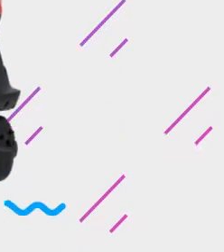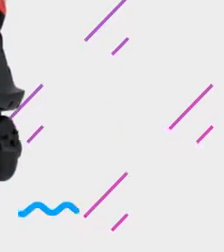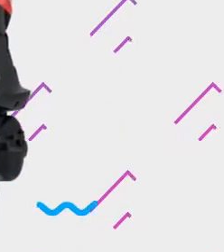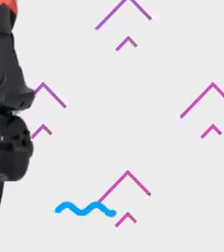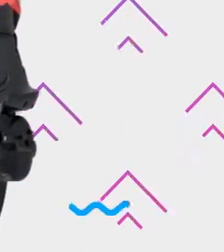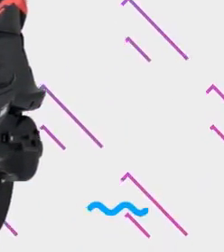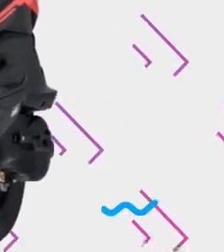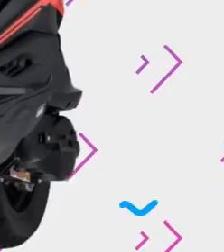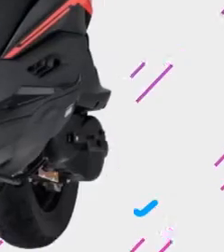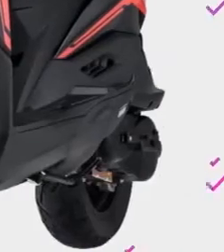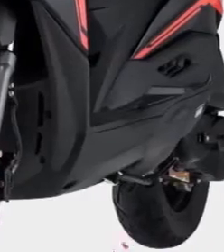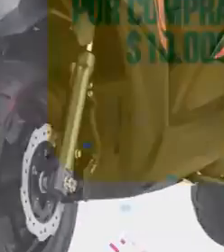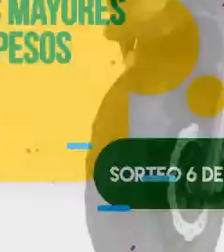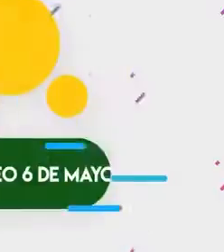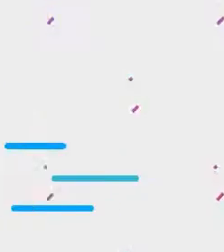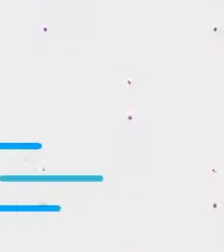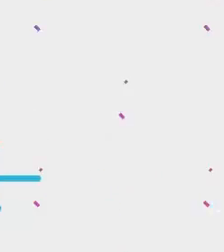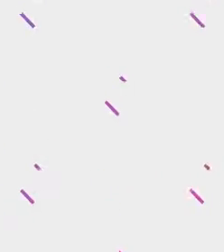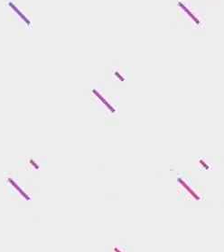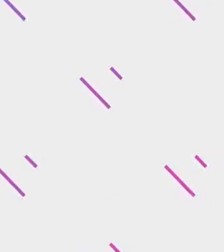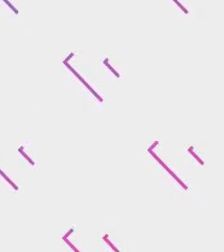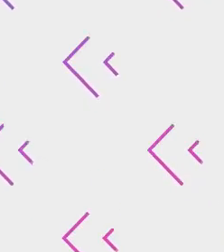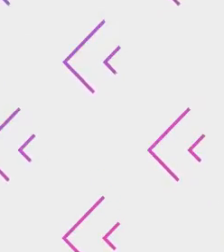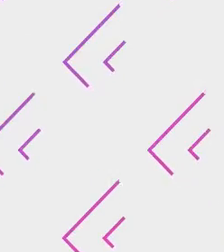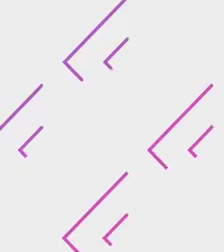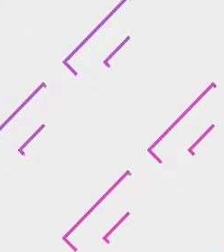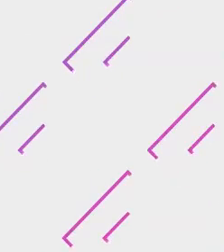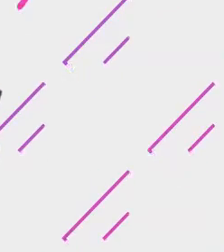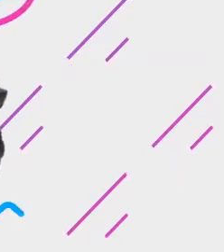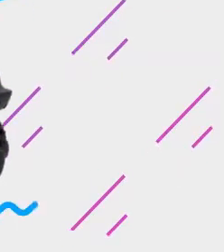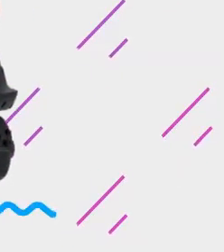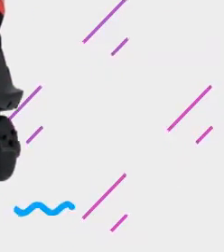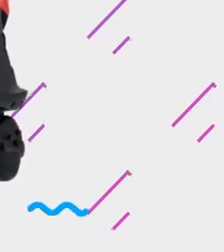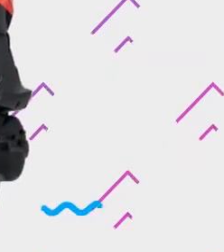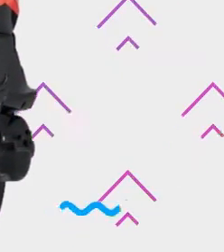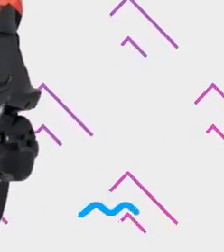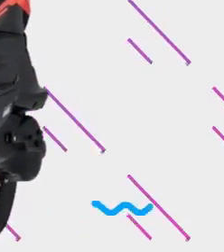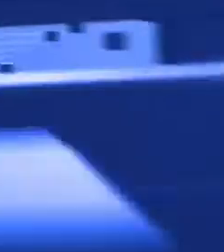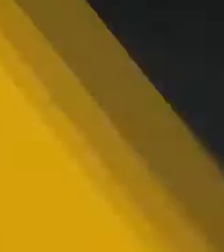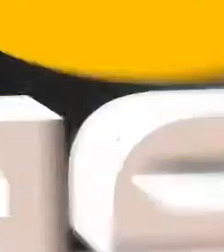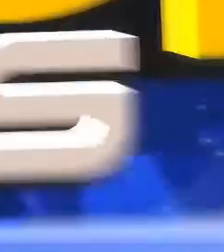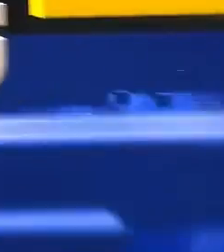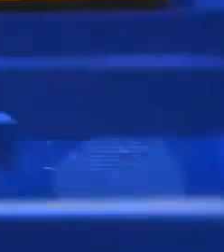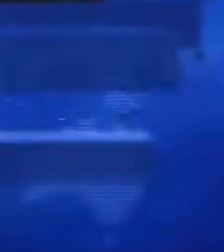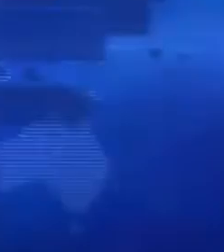el sorteo el 6 de mayo la quinta donde su plática rinde mucho más